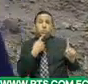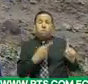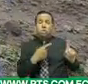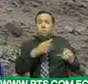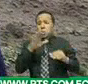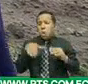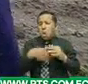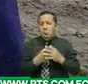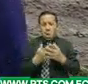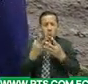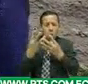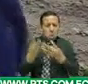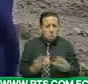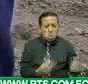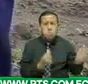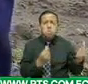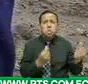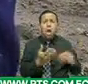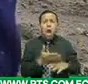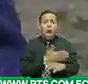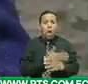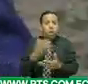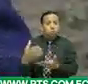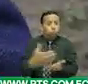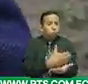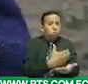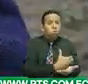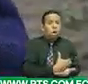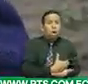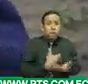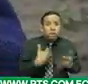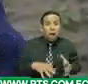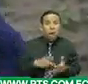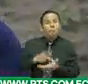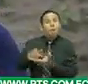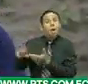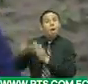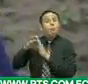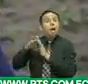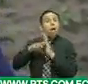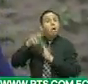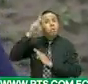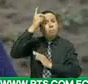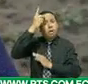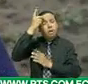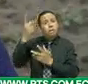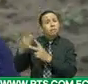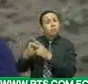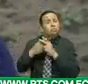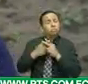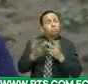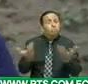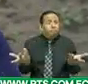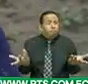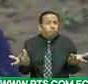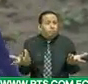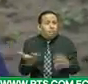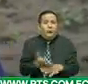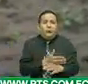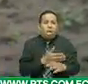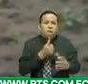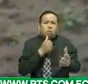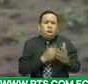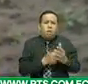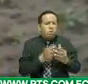cosechar estos días y pagar 2 letras en el banco. La alberja no hay cómo coger, está así lleno de ceniza. Abajo un lote de papas